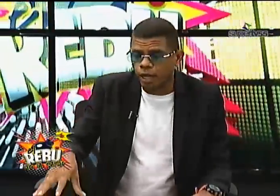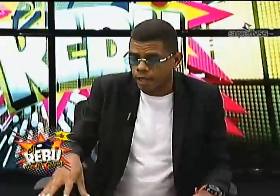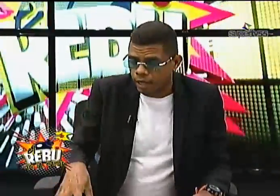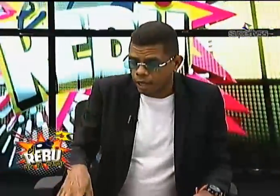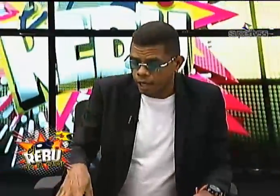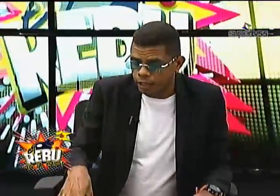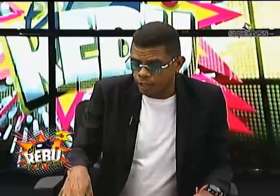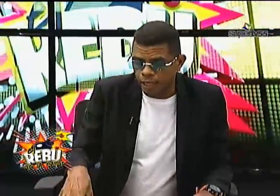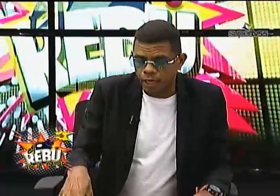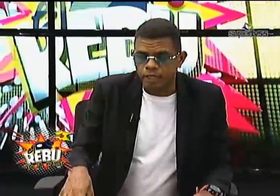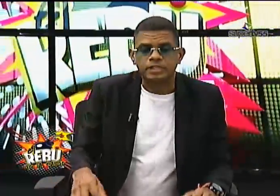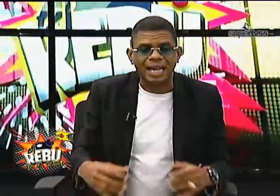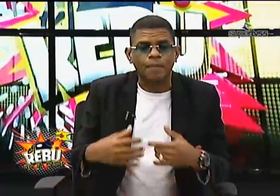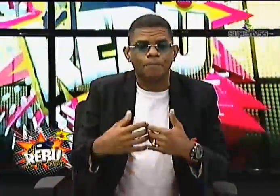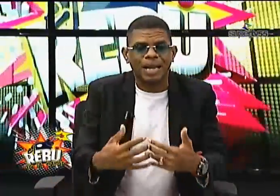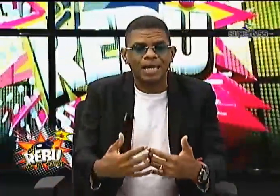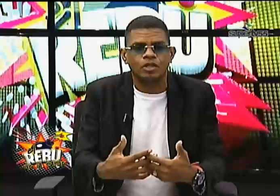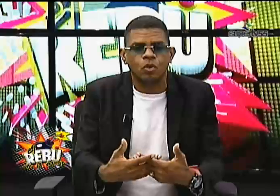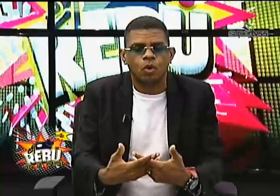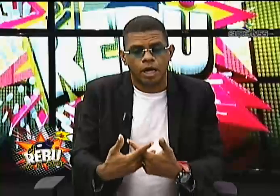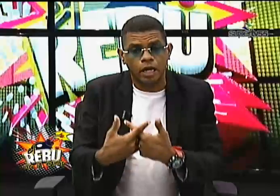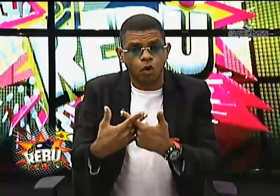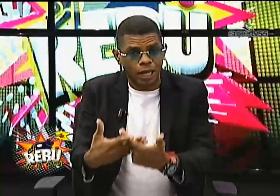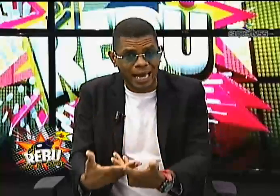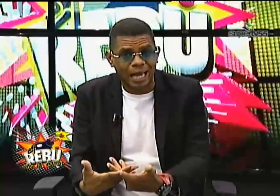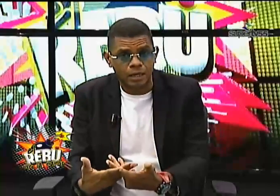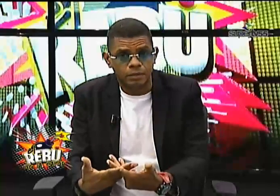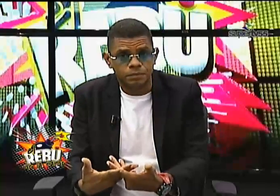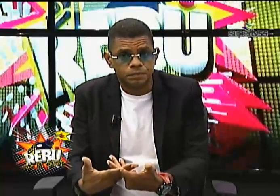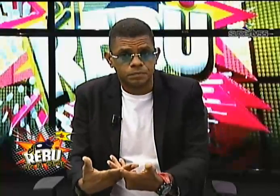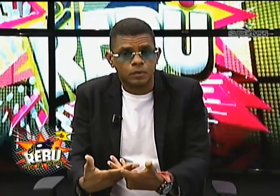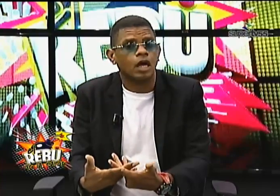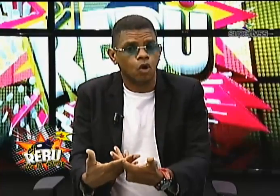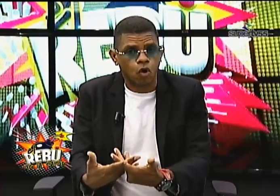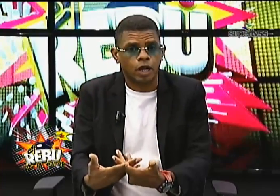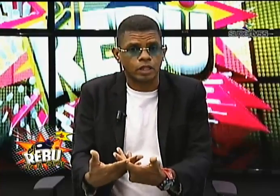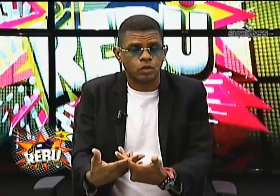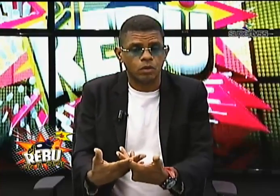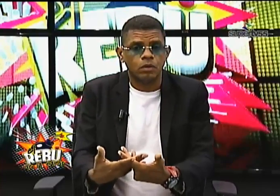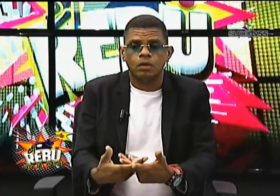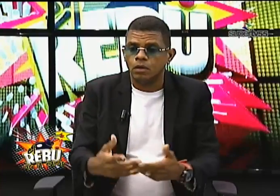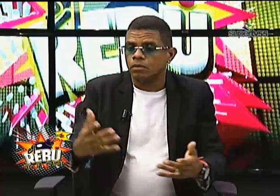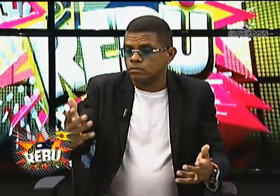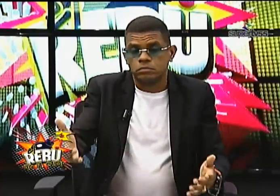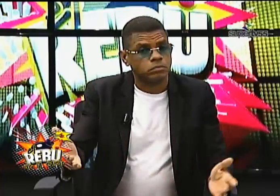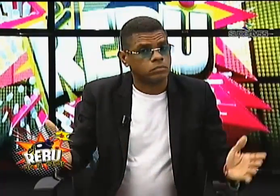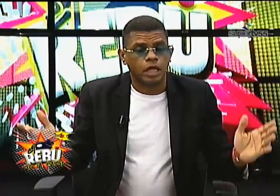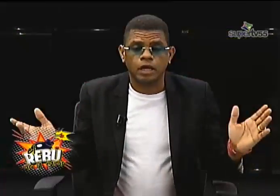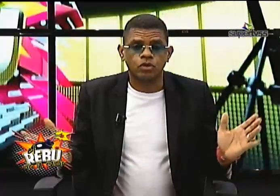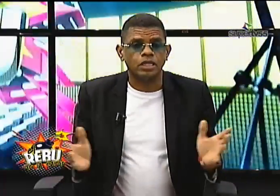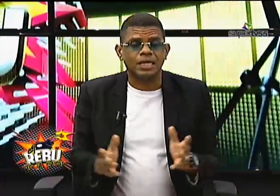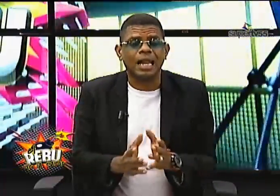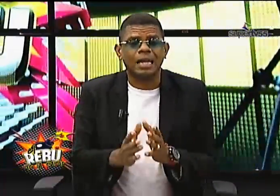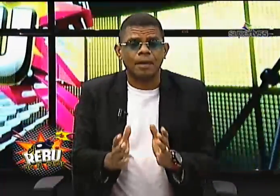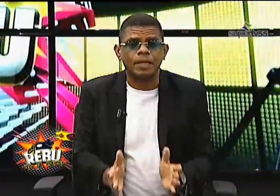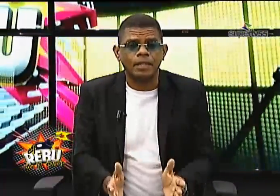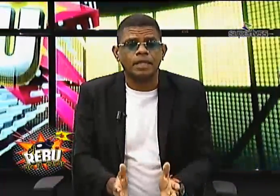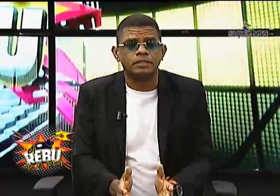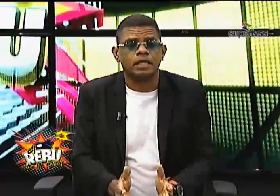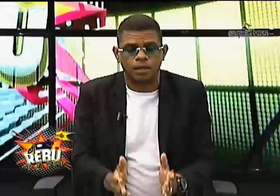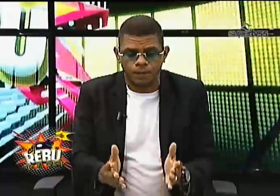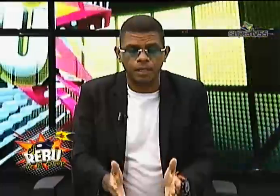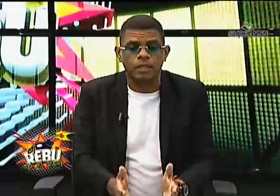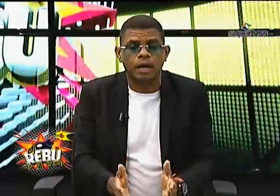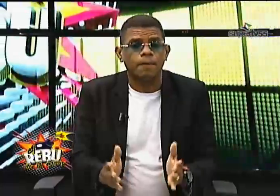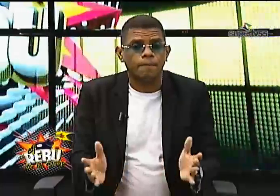quieres echar el pleito en lo legal, que es lo correcto, tienes que utilizar las herramientas